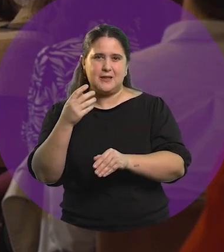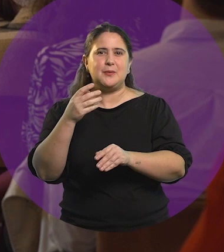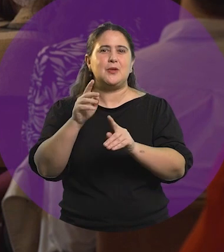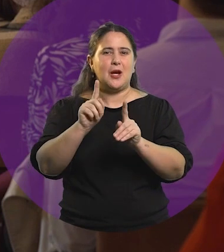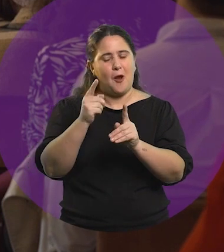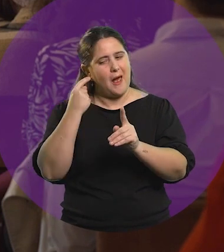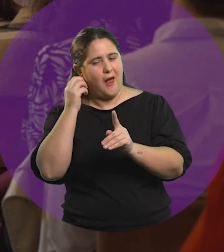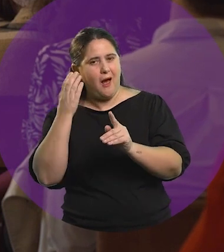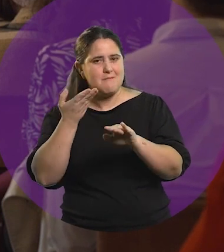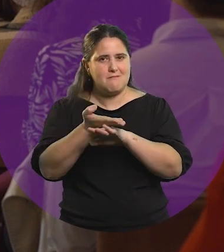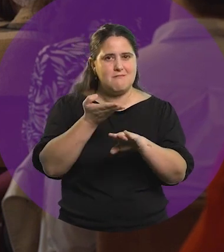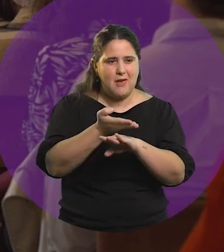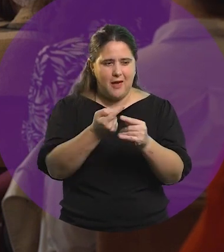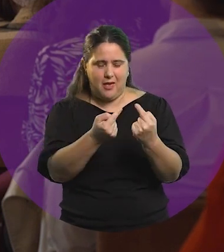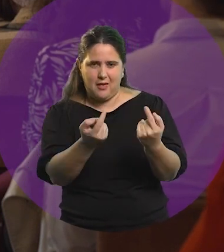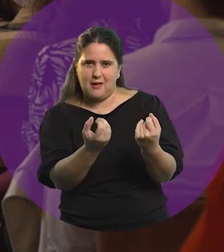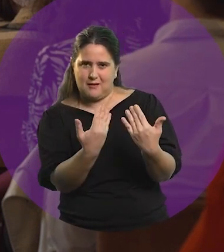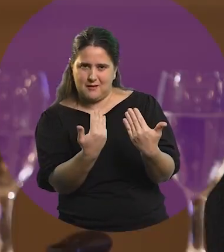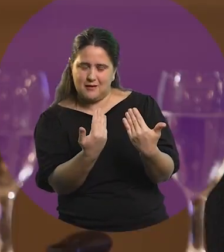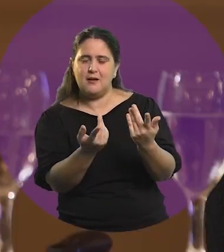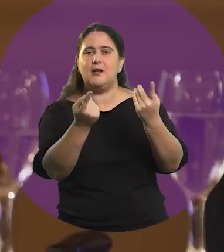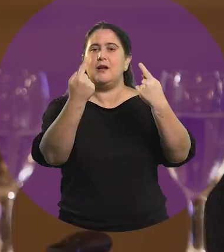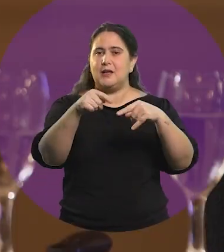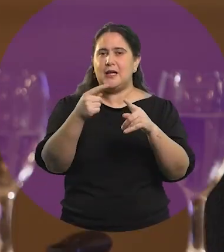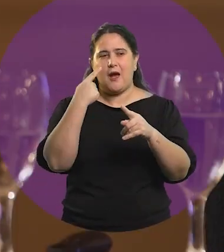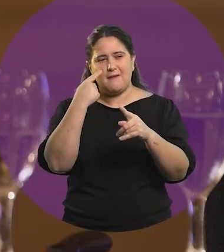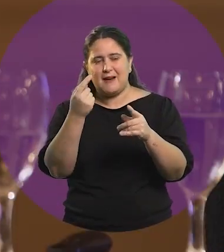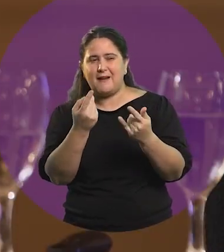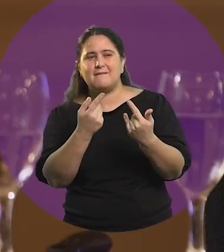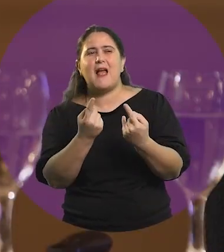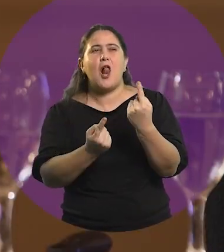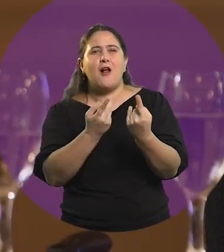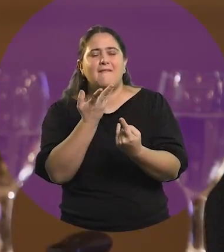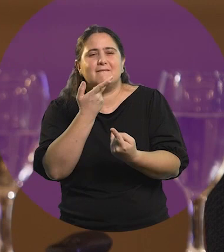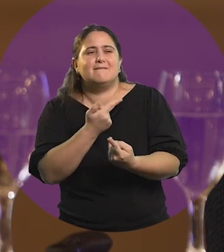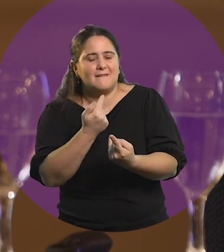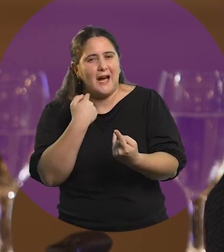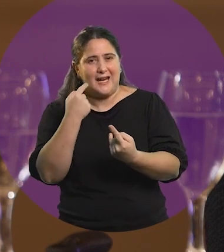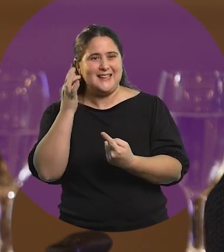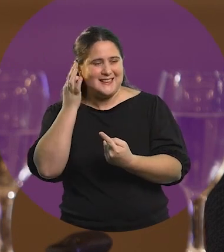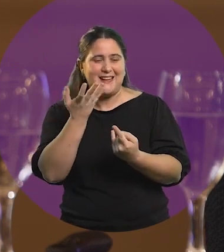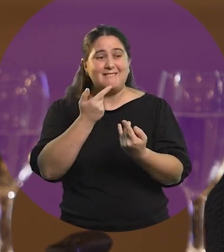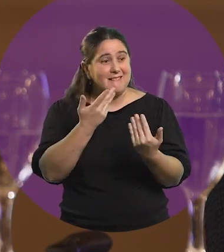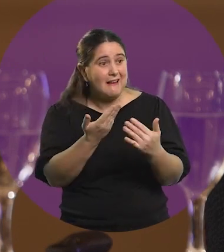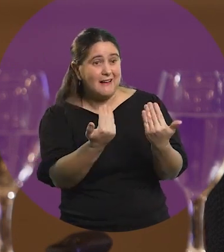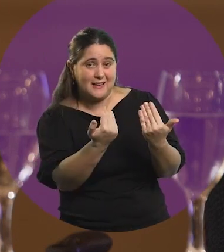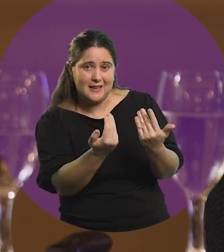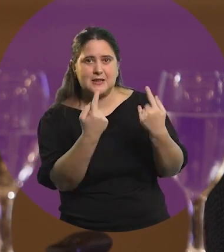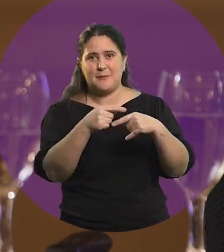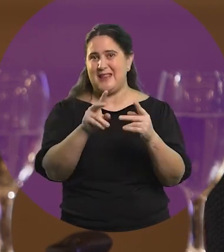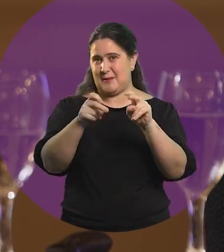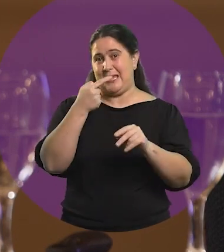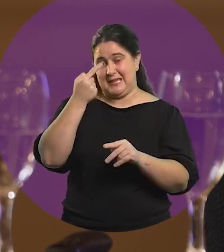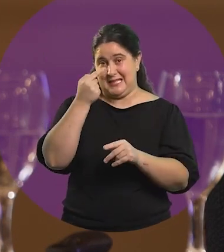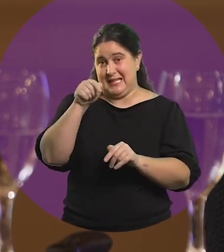las niñas, pidan placas microbit, ¿sí? De tratar de que sea atractivo para ellas utilizar esas placas programables también en temas que